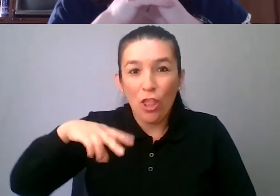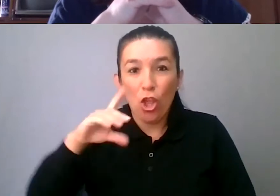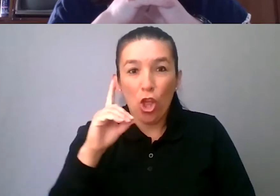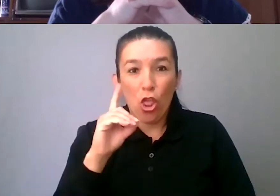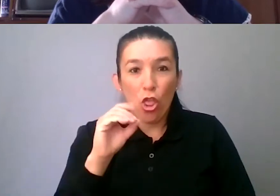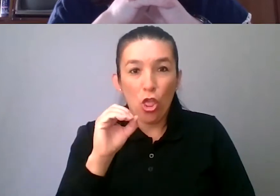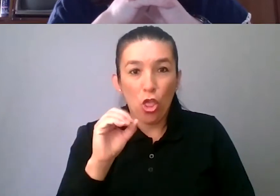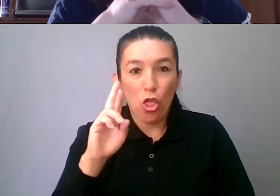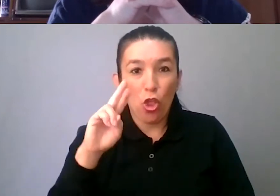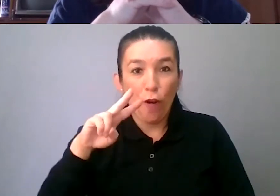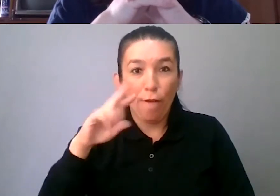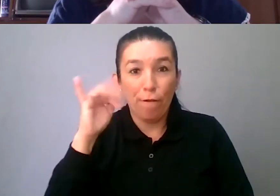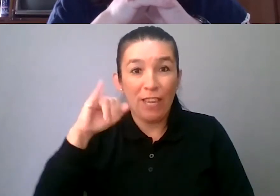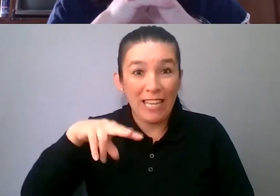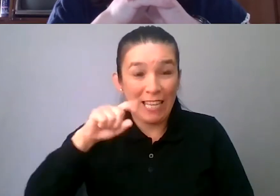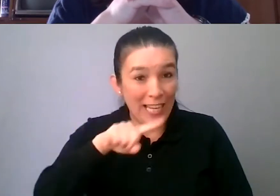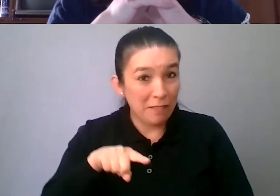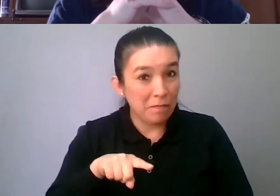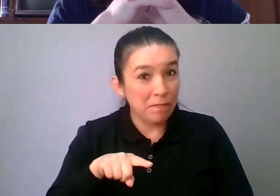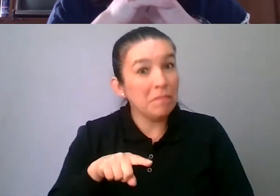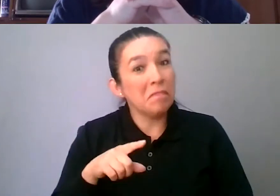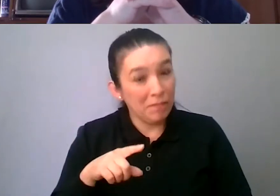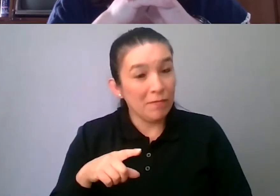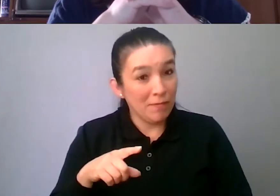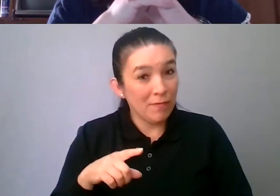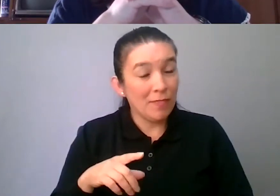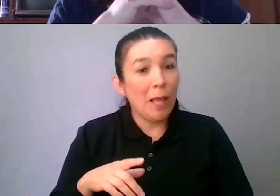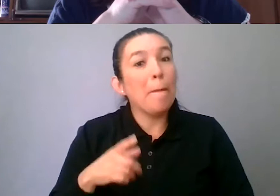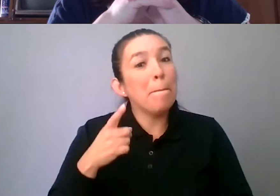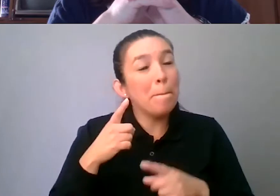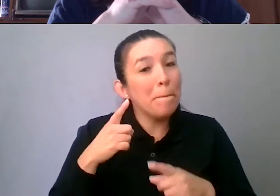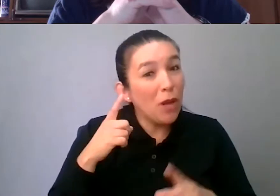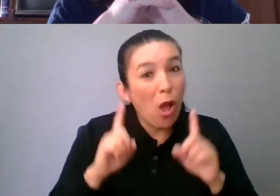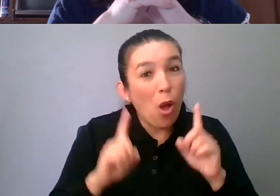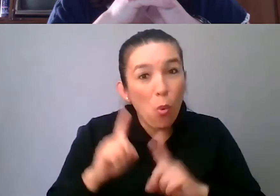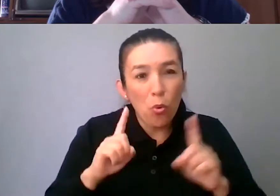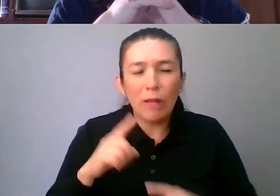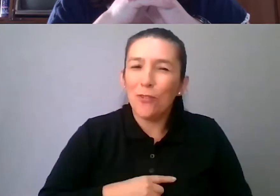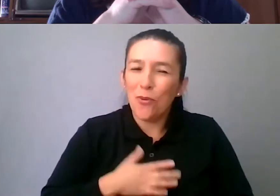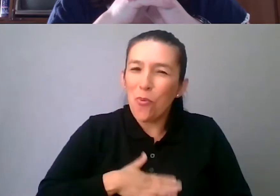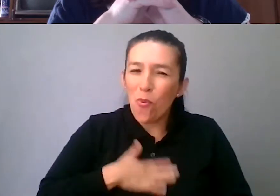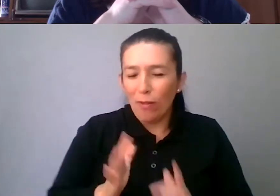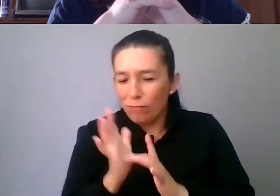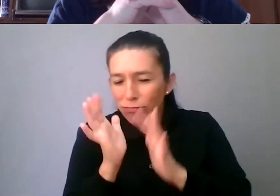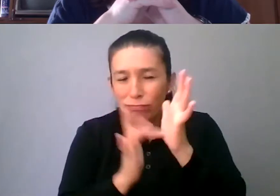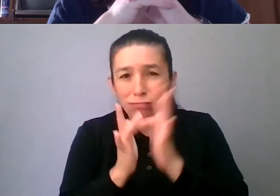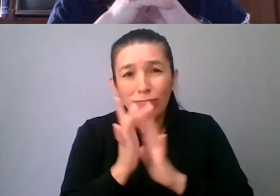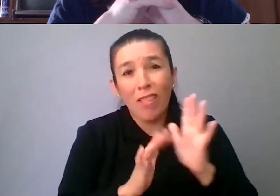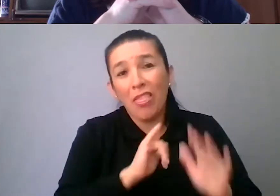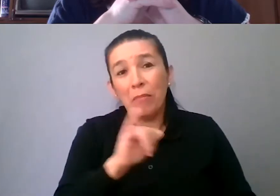me incluyo, los que hacemos figuras de hilo, podemos dejarlo por un tiempo, pero cuando agarramos la cuerdita de nuevo, podemos